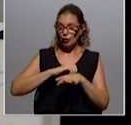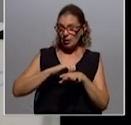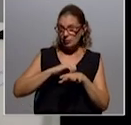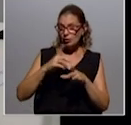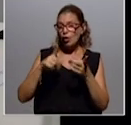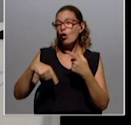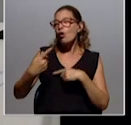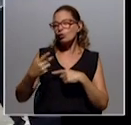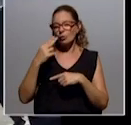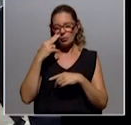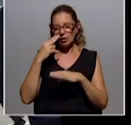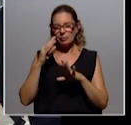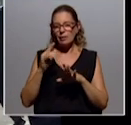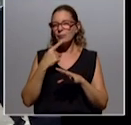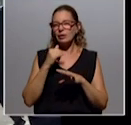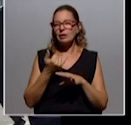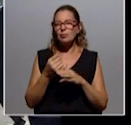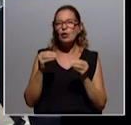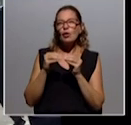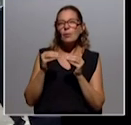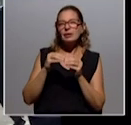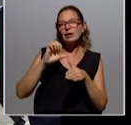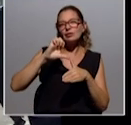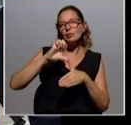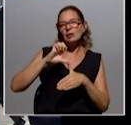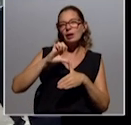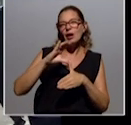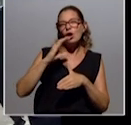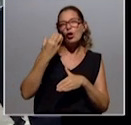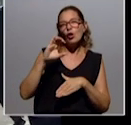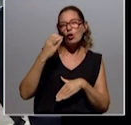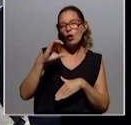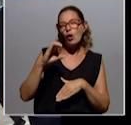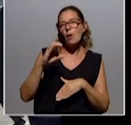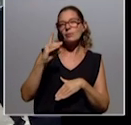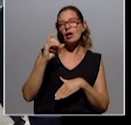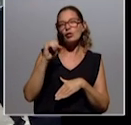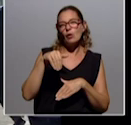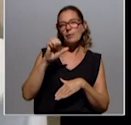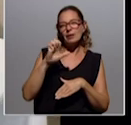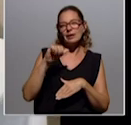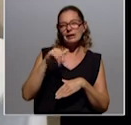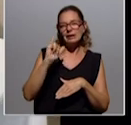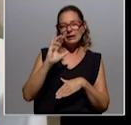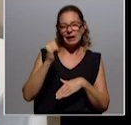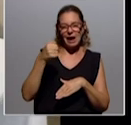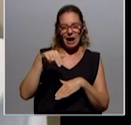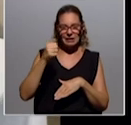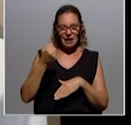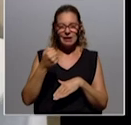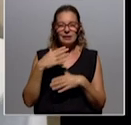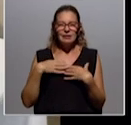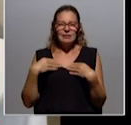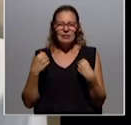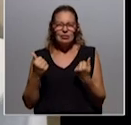que han tenido otros síntomas. Por ejemplo, los compañeros latinoamericanos de Colombia o de República Dominicana, del Caribe, de Guyana también,